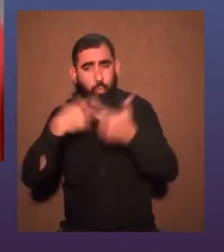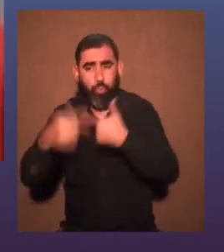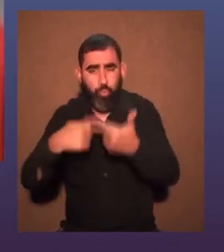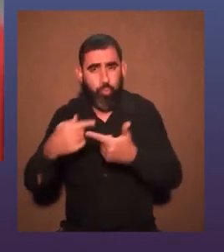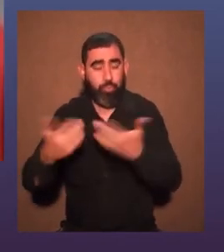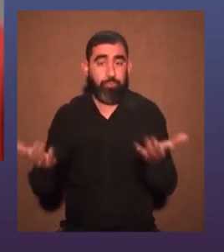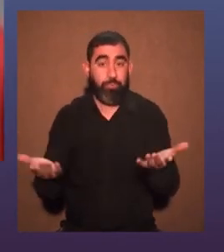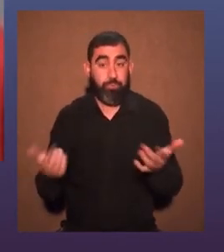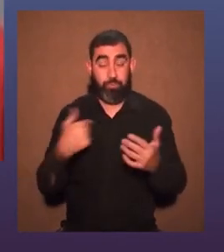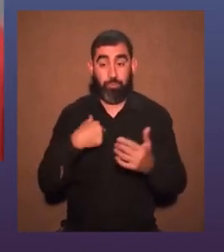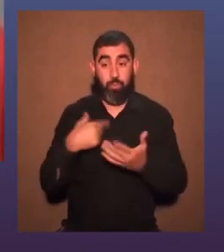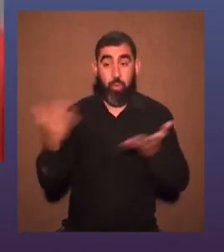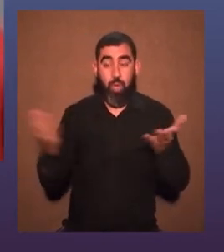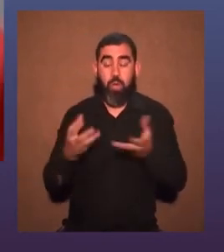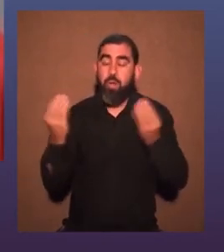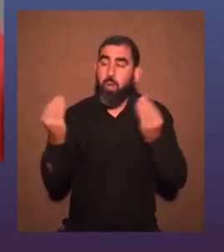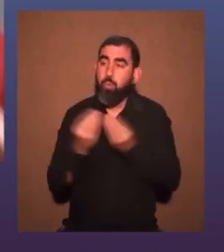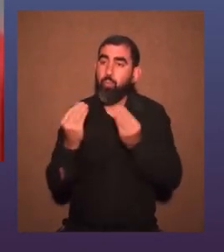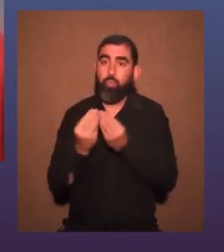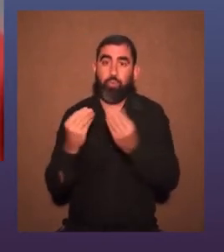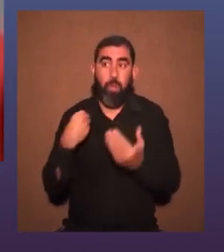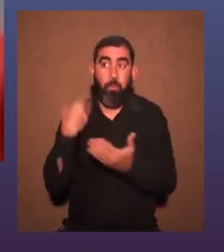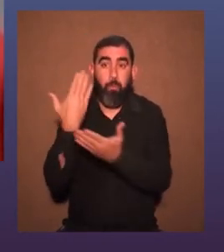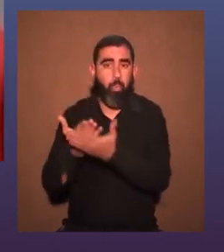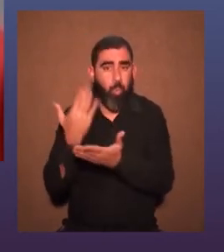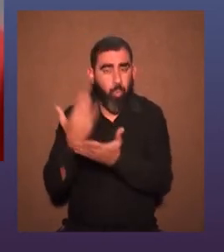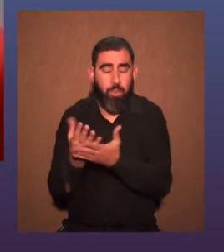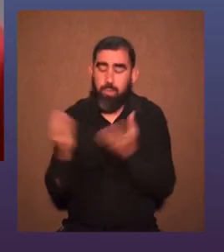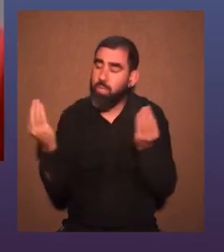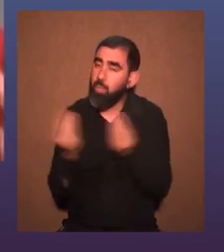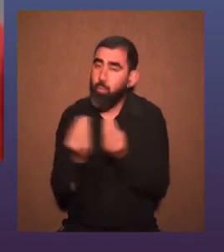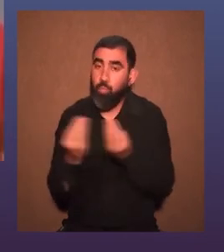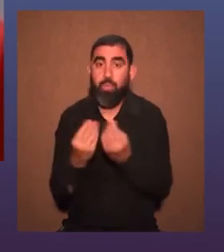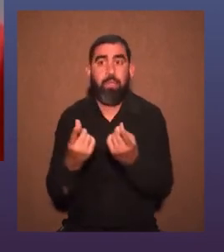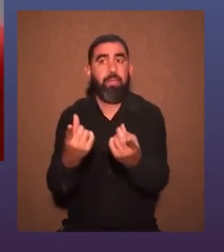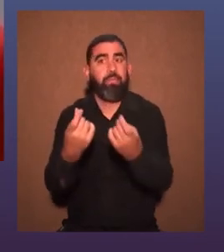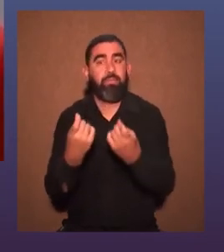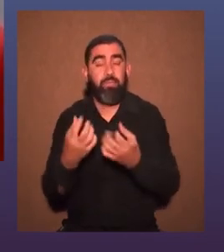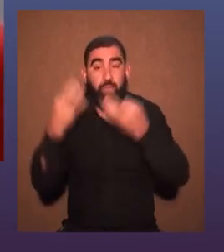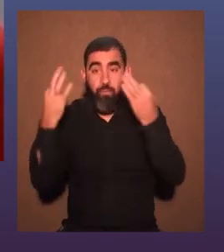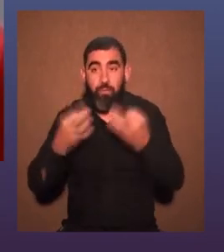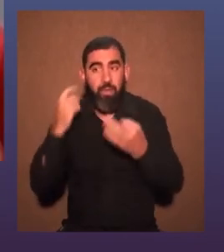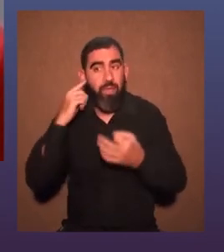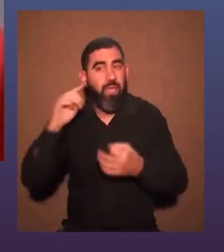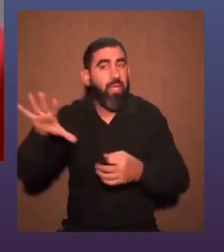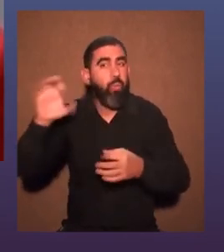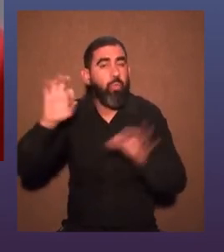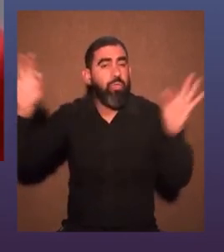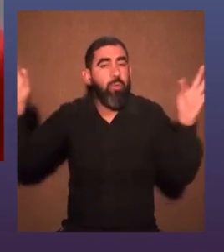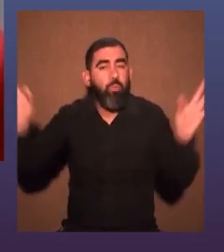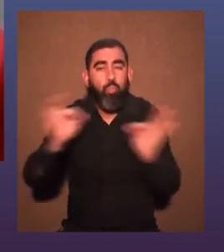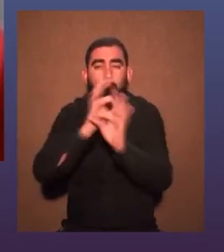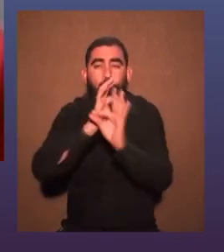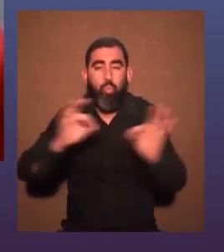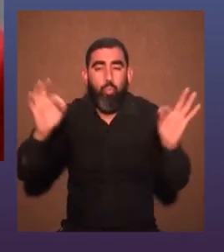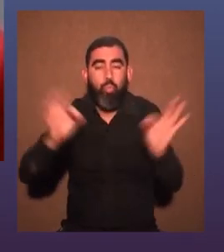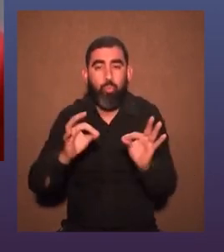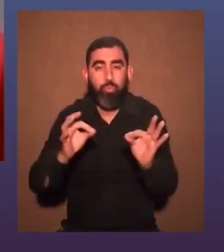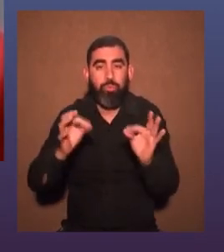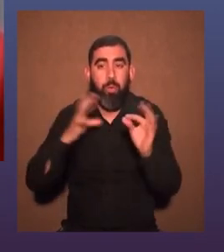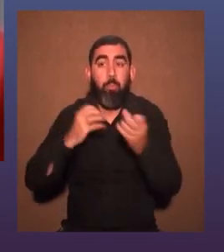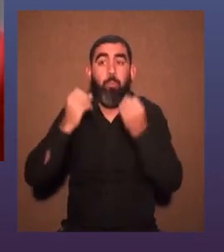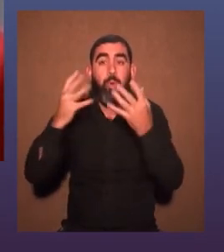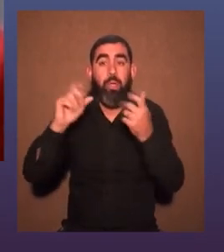acá, ¿viste? Entonces yo ahora tengo un montón de propuestas en el espacio, que yo necesito, por ejemplo, escuchar la música en el espacio de Luciano, porque